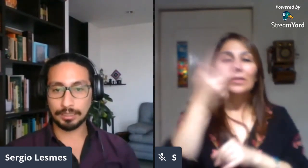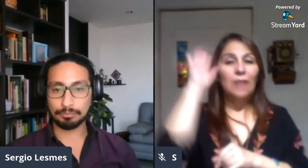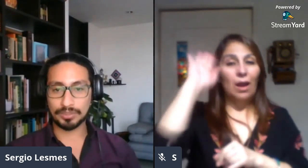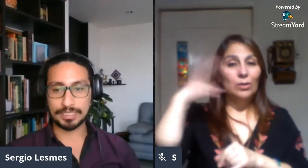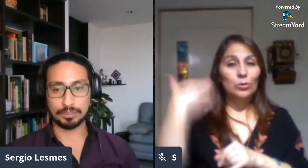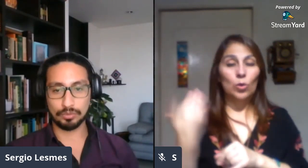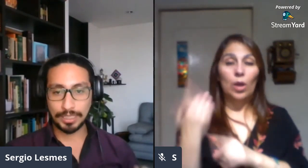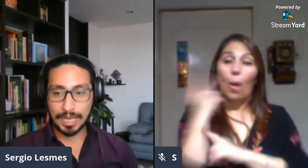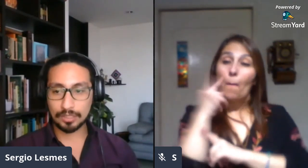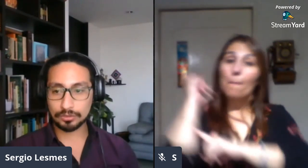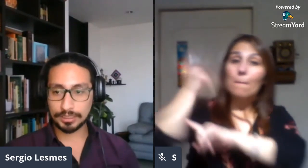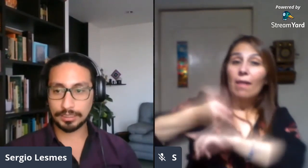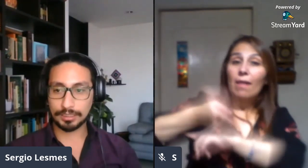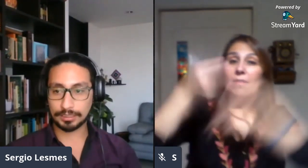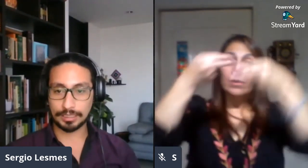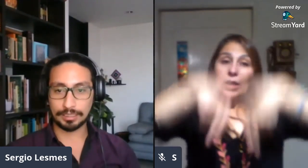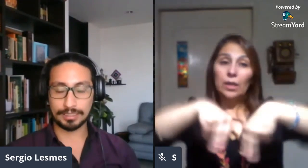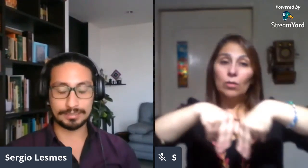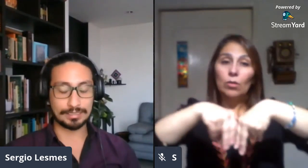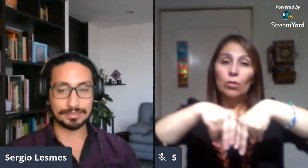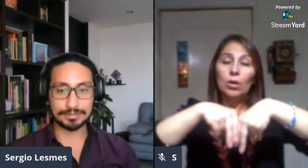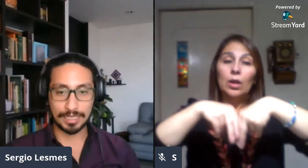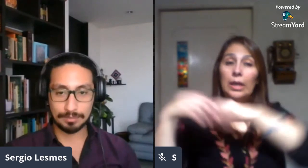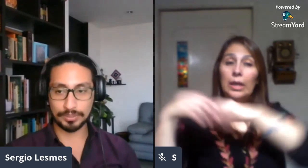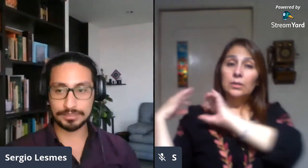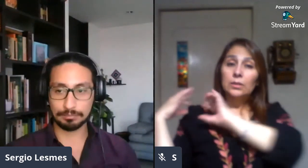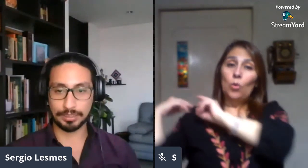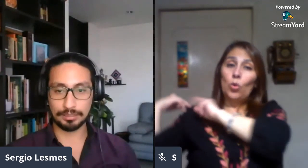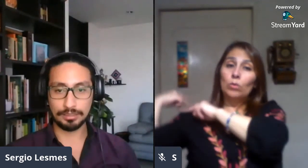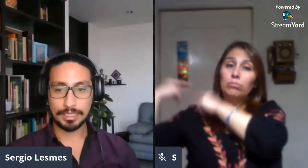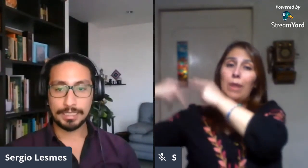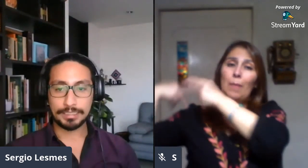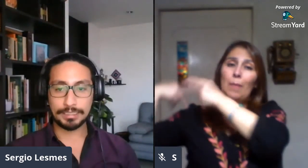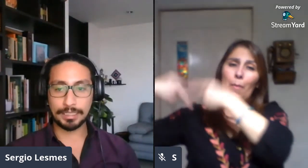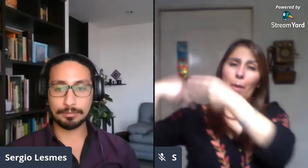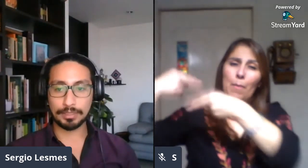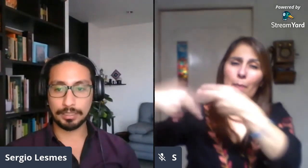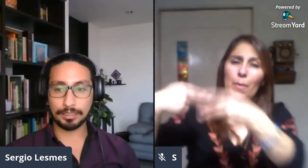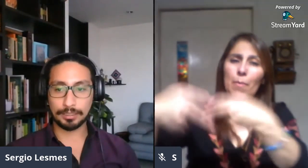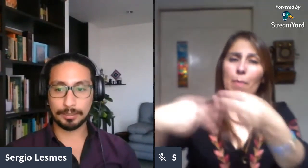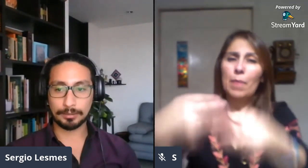que, pues, que ha sido un legado que es ancestral, pues, también, y